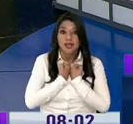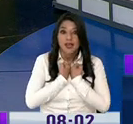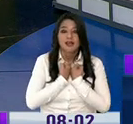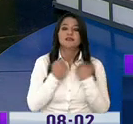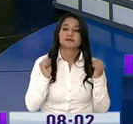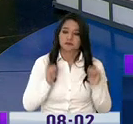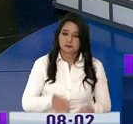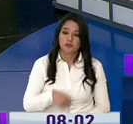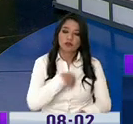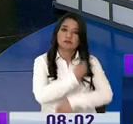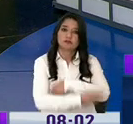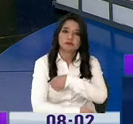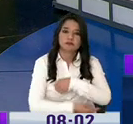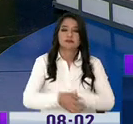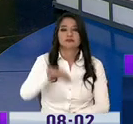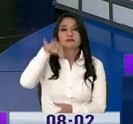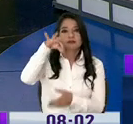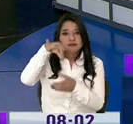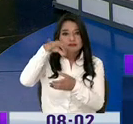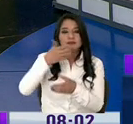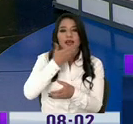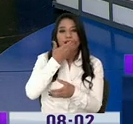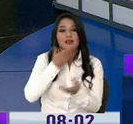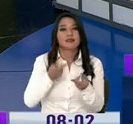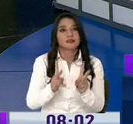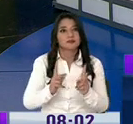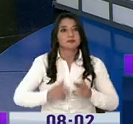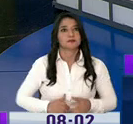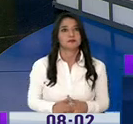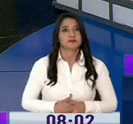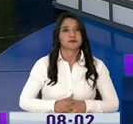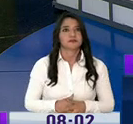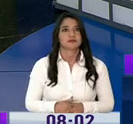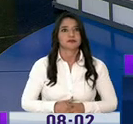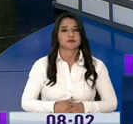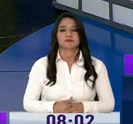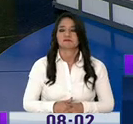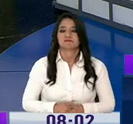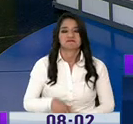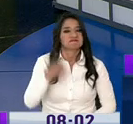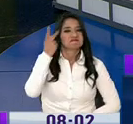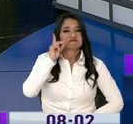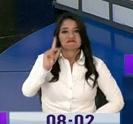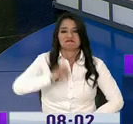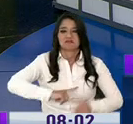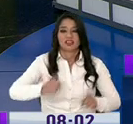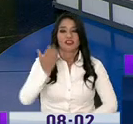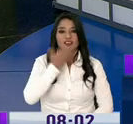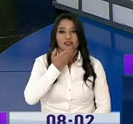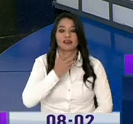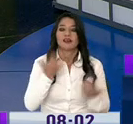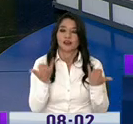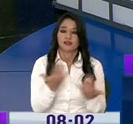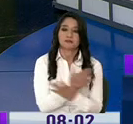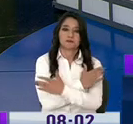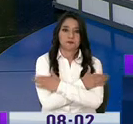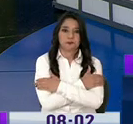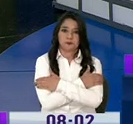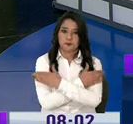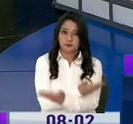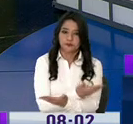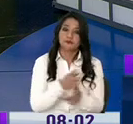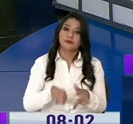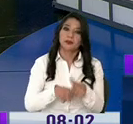mano. Agüita de canela para que se caliente también. Agüita de canela, como usted quiera. Así que, vecinos, abrazo grande,